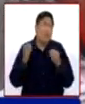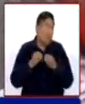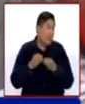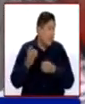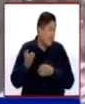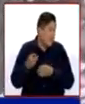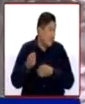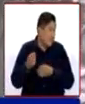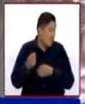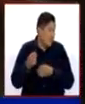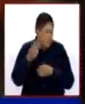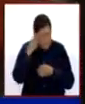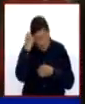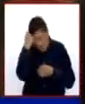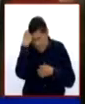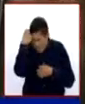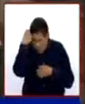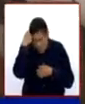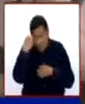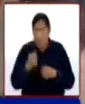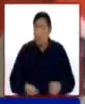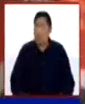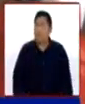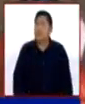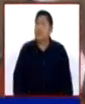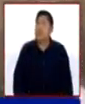el trauma para ellos.